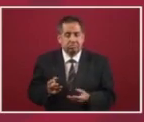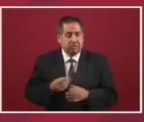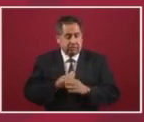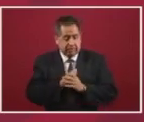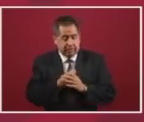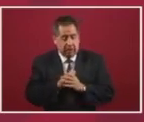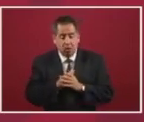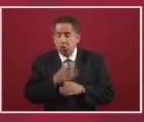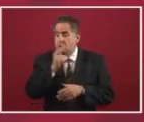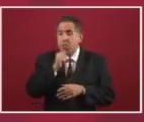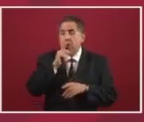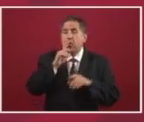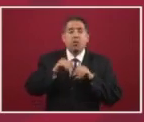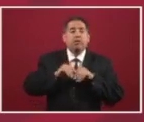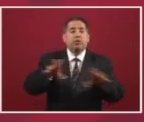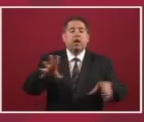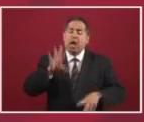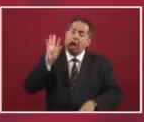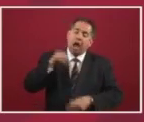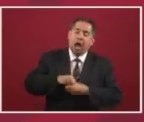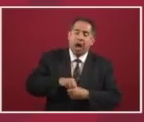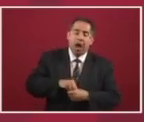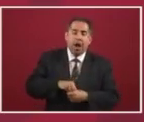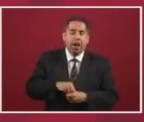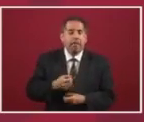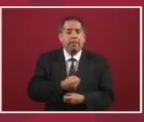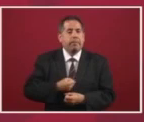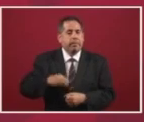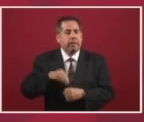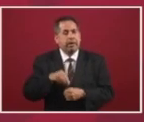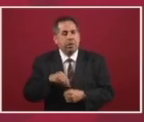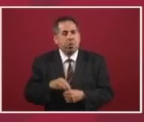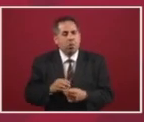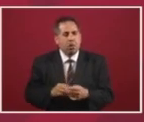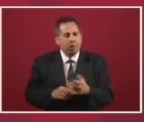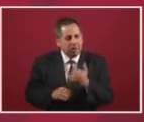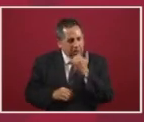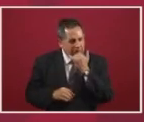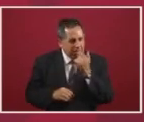privado o mantenerlo en secreto.